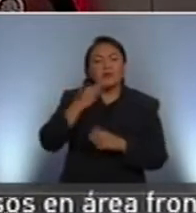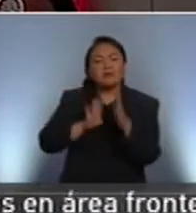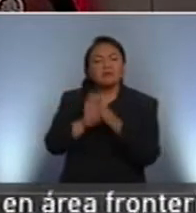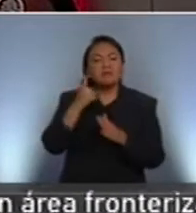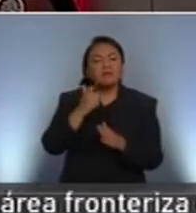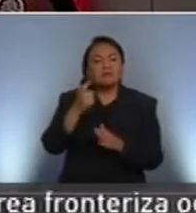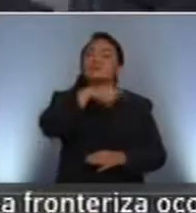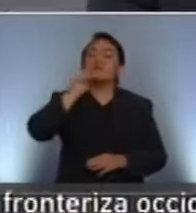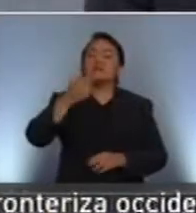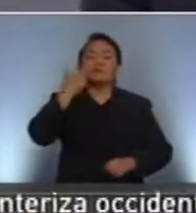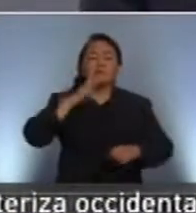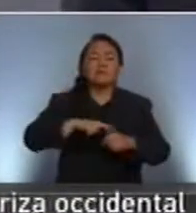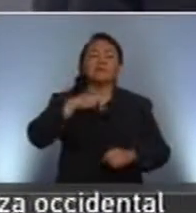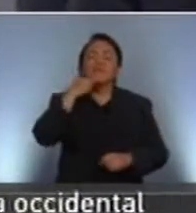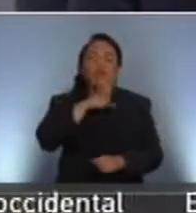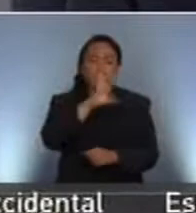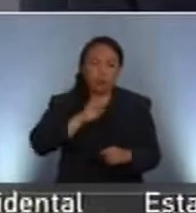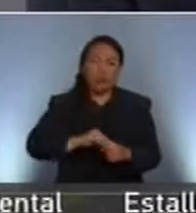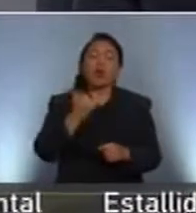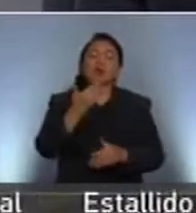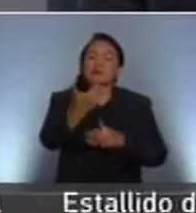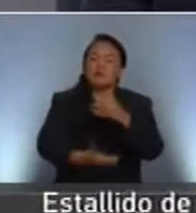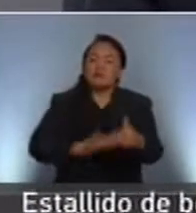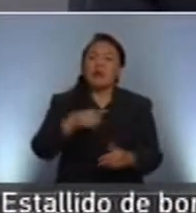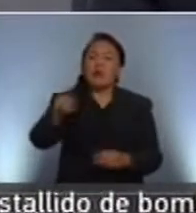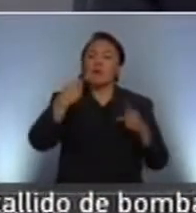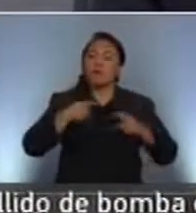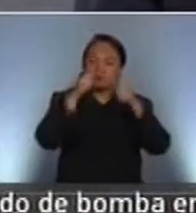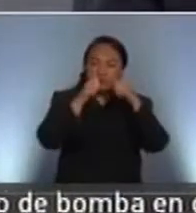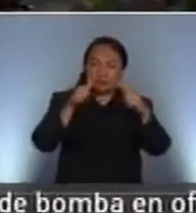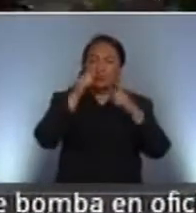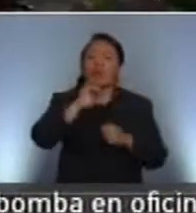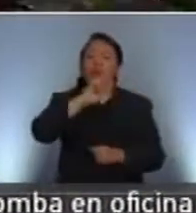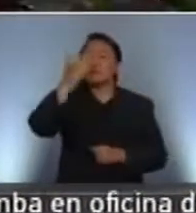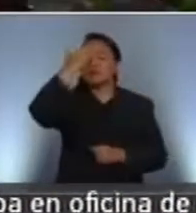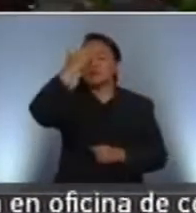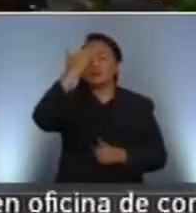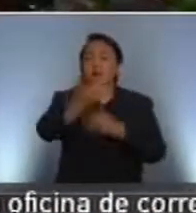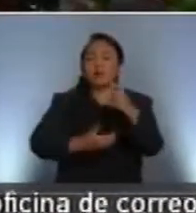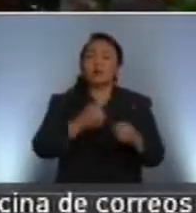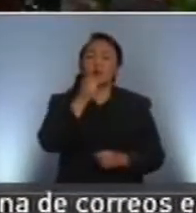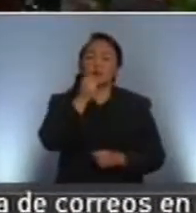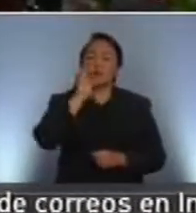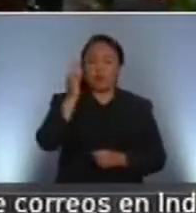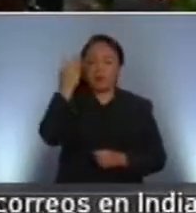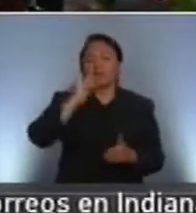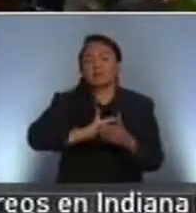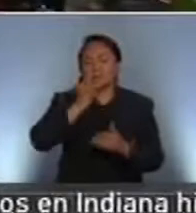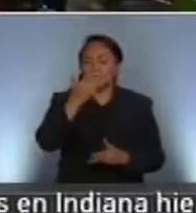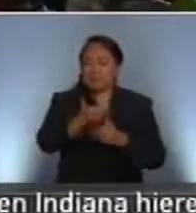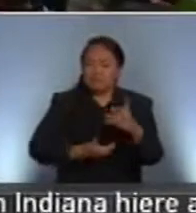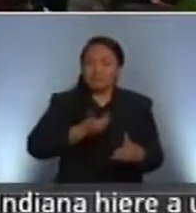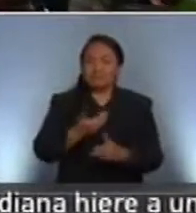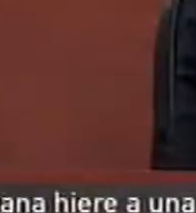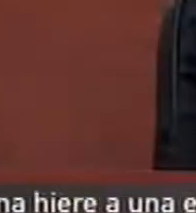de transformación. Es por ello que el presidente Peña Nieto deja muy en claro que la economía mexicana no depende de un solo acuerdo, sino de vínculos